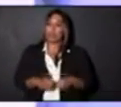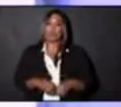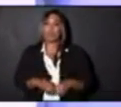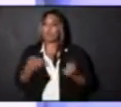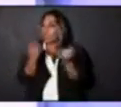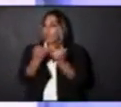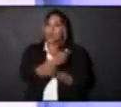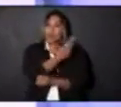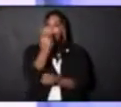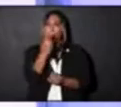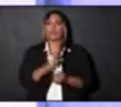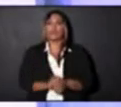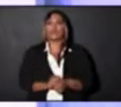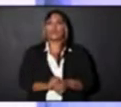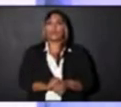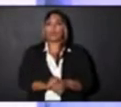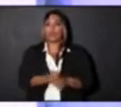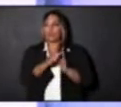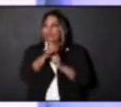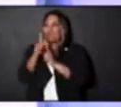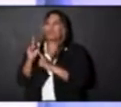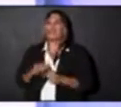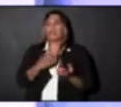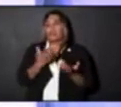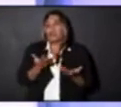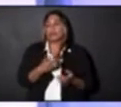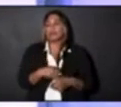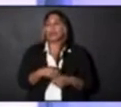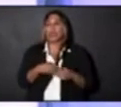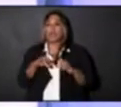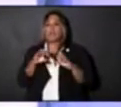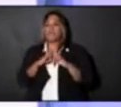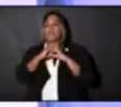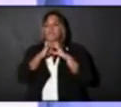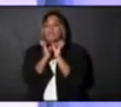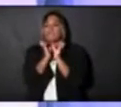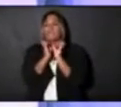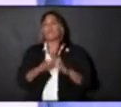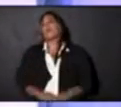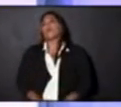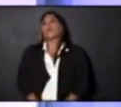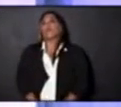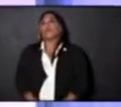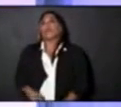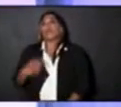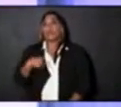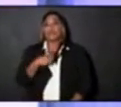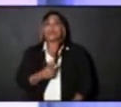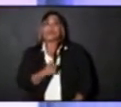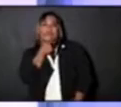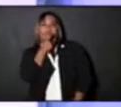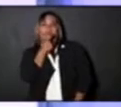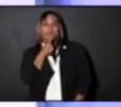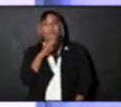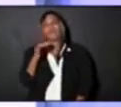padecido. No puedo mentirles, tenemos el corazón roto. Nuestra sonrisa